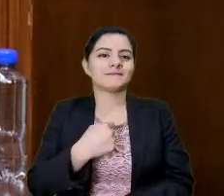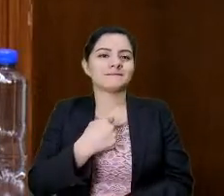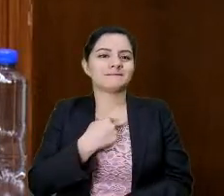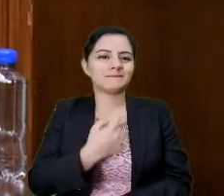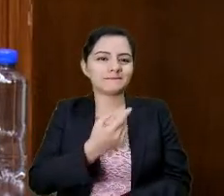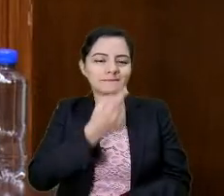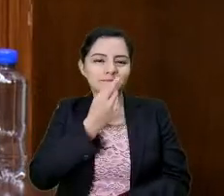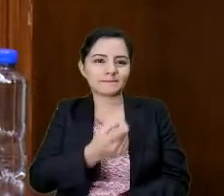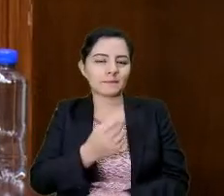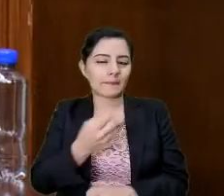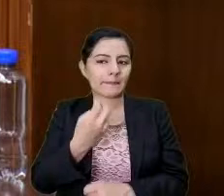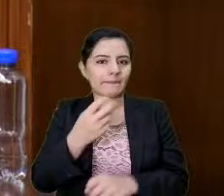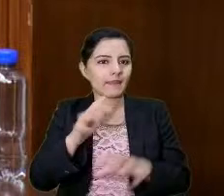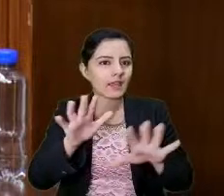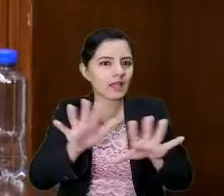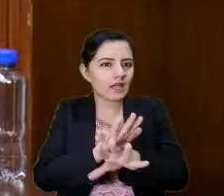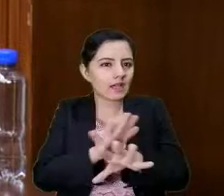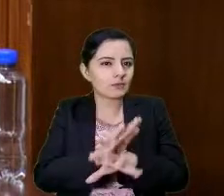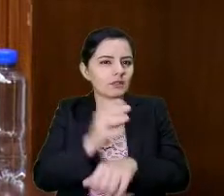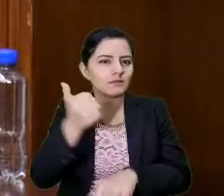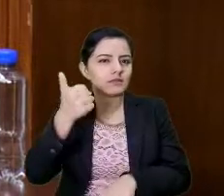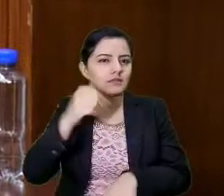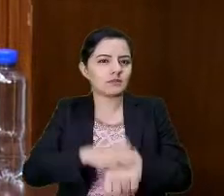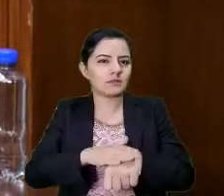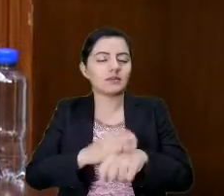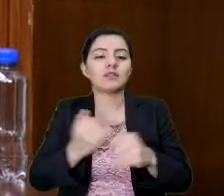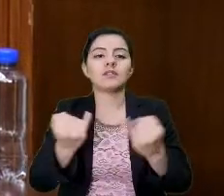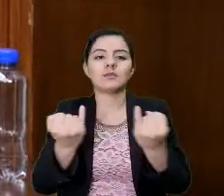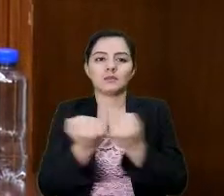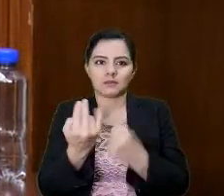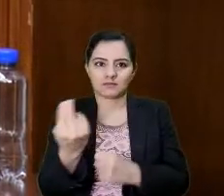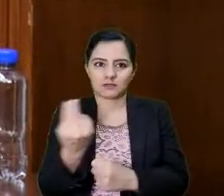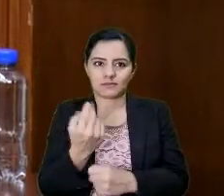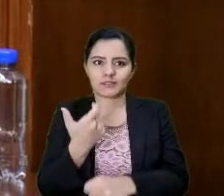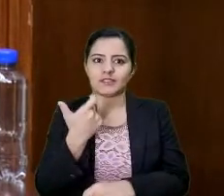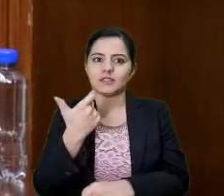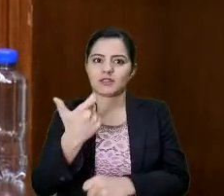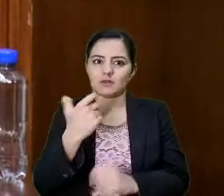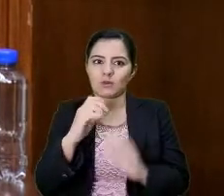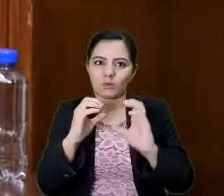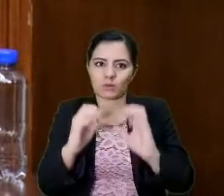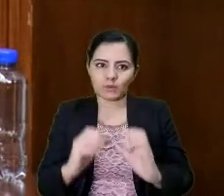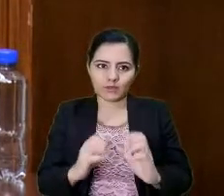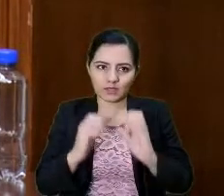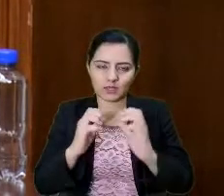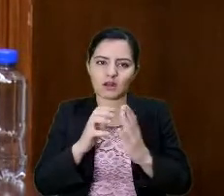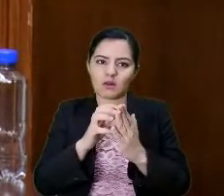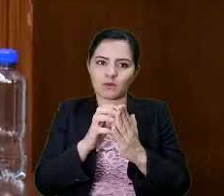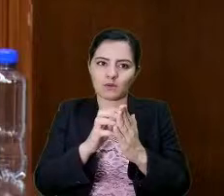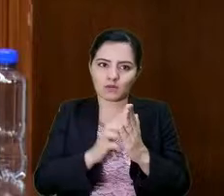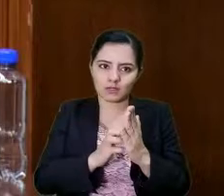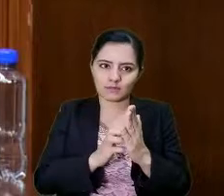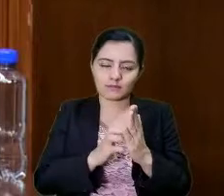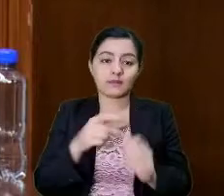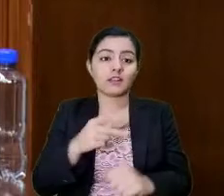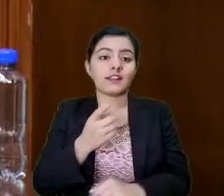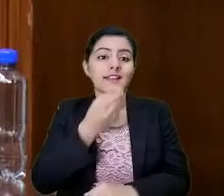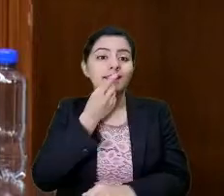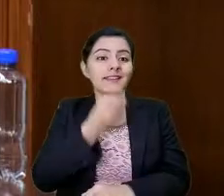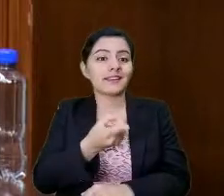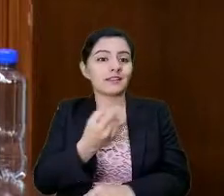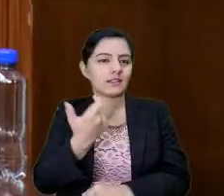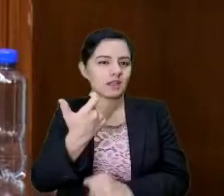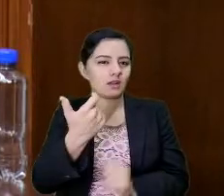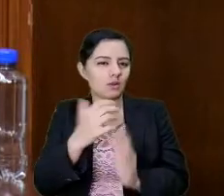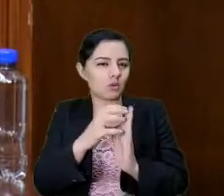reingeniería administrativa, hablo también de austeridad republicana, pero aclaro, cuando digo de austeridad y